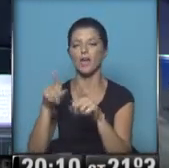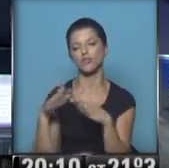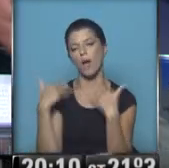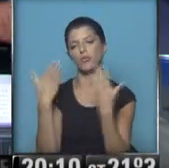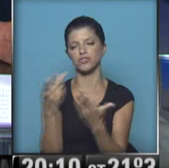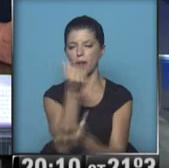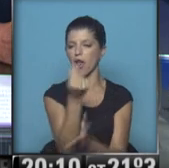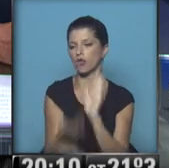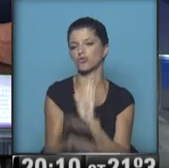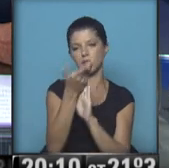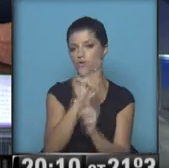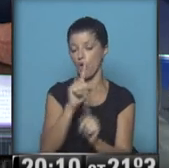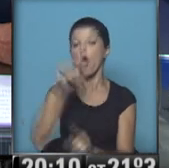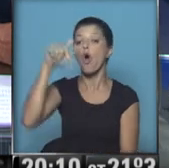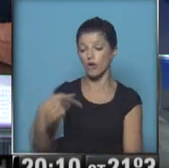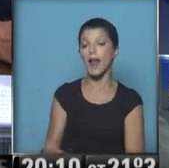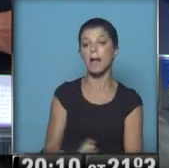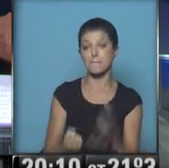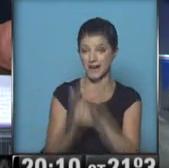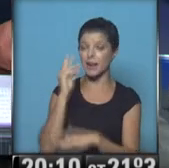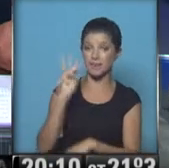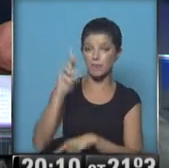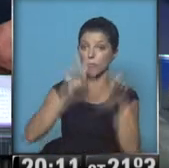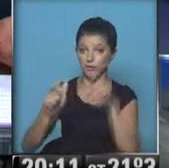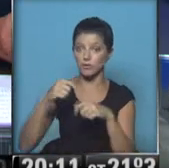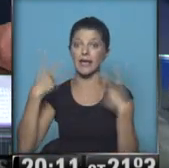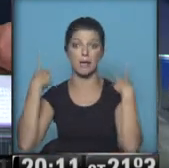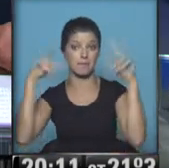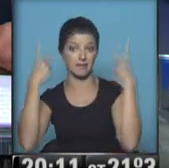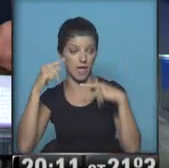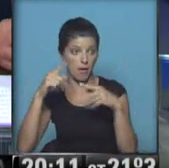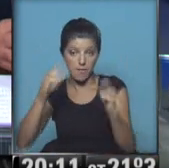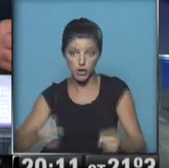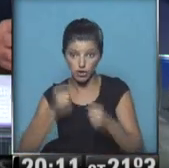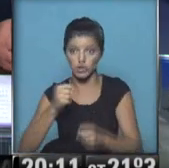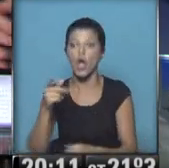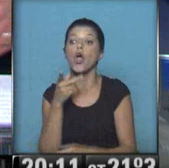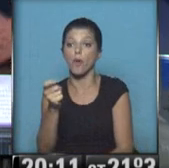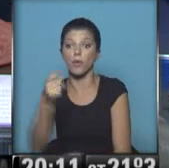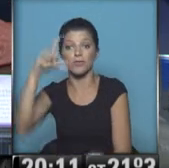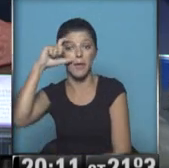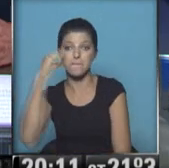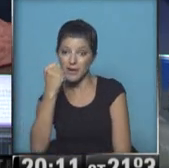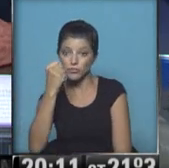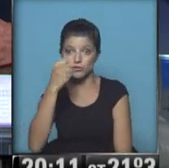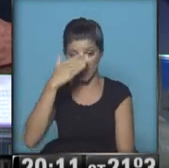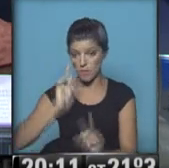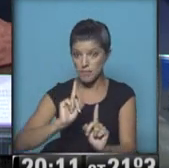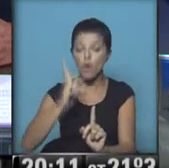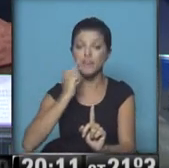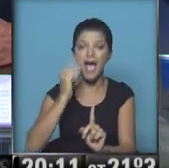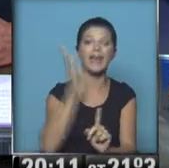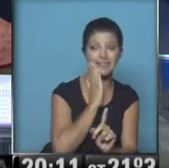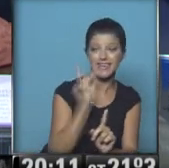los precios, porque hoy a la mañana veíamos gente que está paseando en Bariloche, que había comprado los barbijos a 10 pesos y en la tarde de hoy ya dos